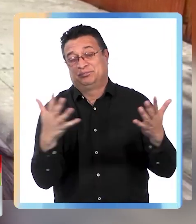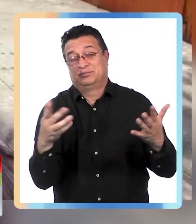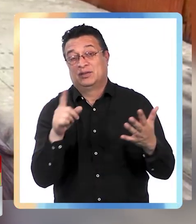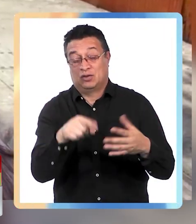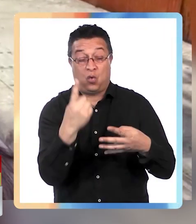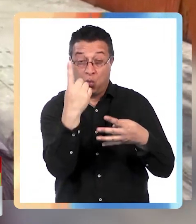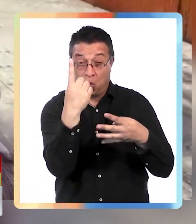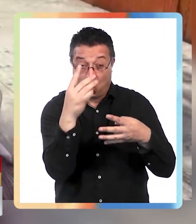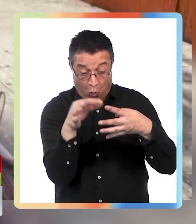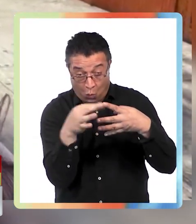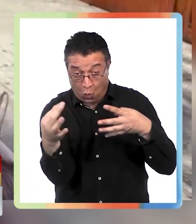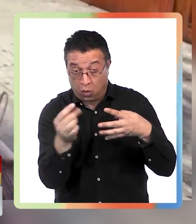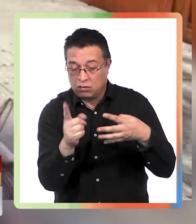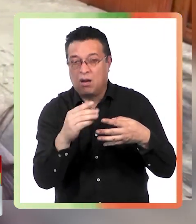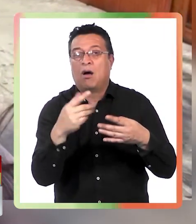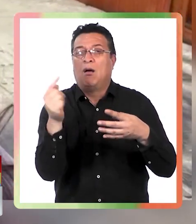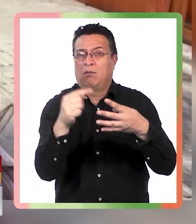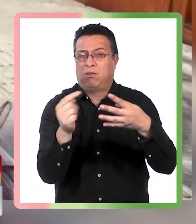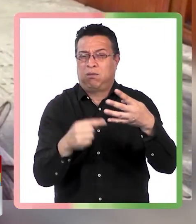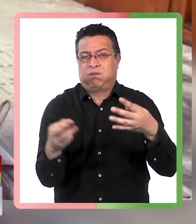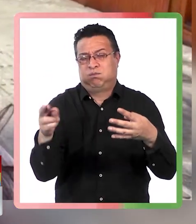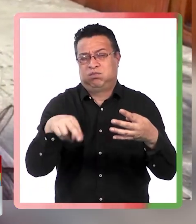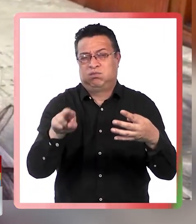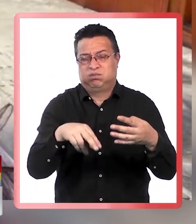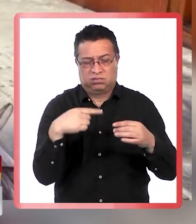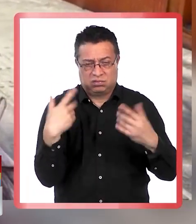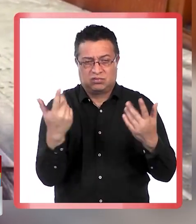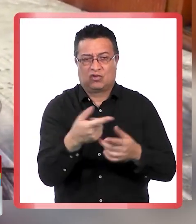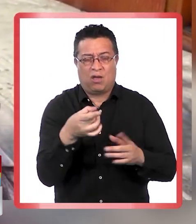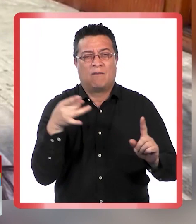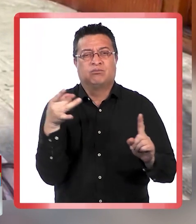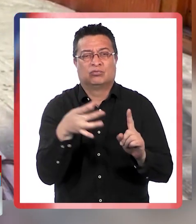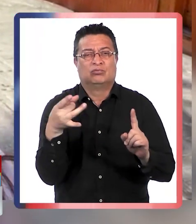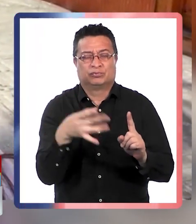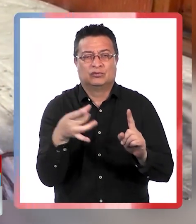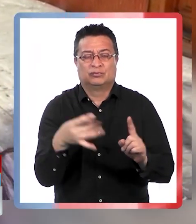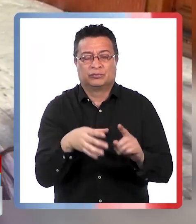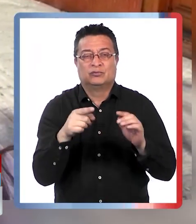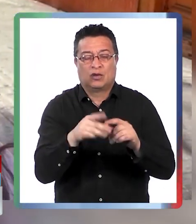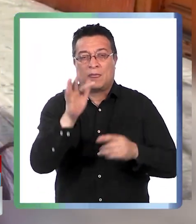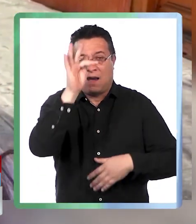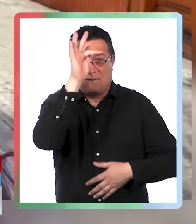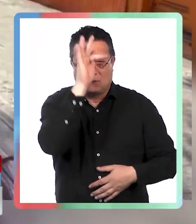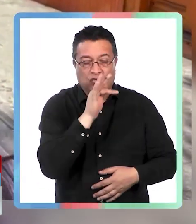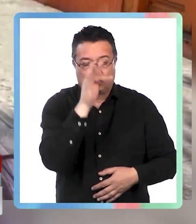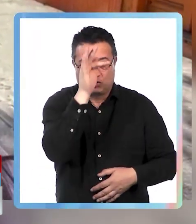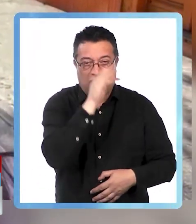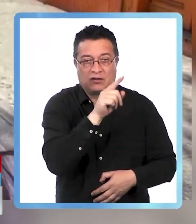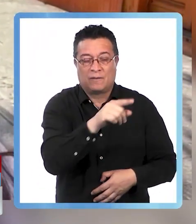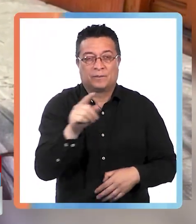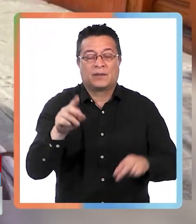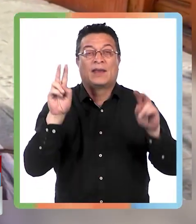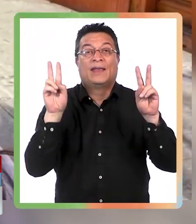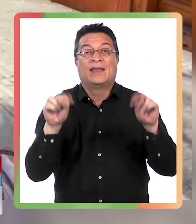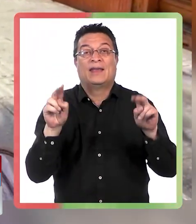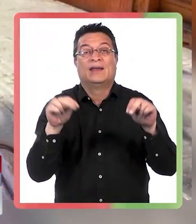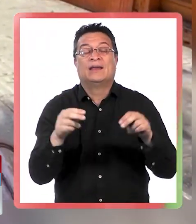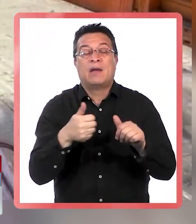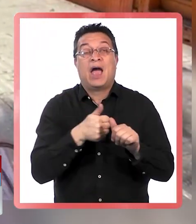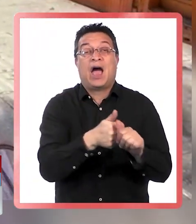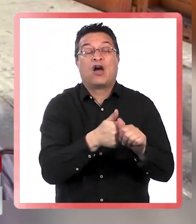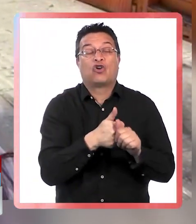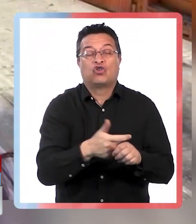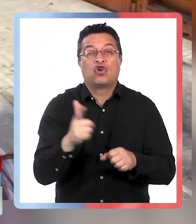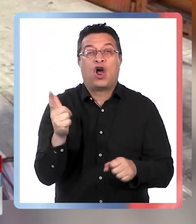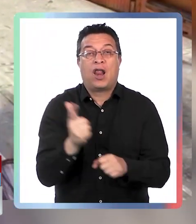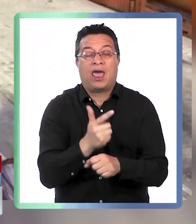alcalde, que no es un hecho aislado tampoco, que es muy preocupante lo que él está realizando, las vulneraciones que realiza a los funcionarios en estos casos con un tema